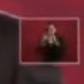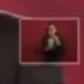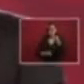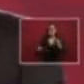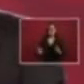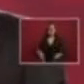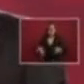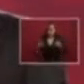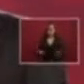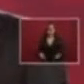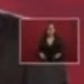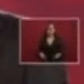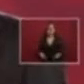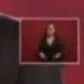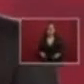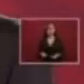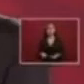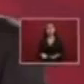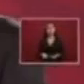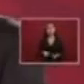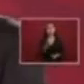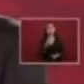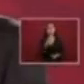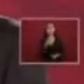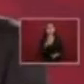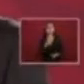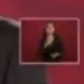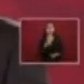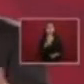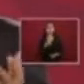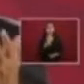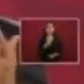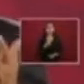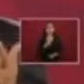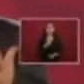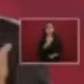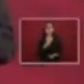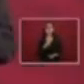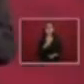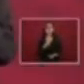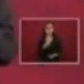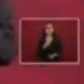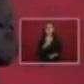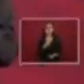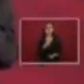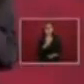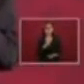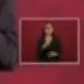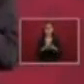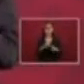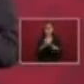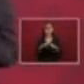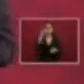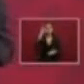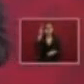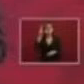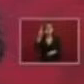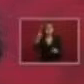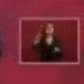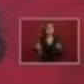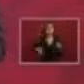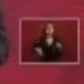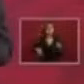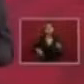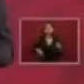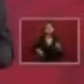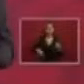ayuda? Yo creo que sí. O sea, en términos de percepción pública, tener una secretaria de Estado en la cárcel. Digamos, sin ejercer juicio de